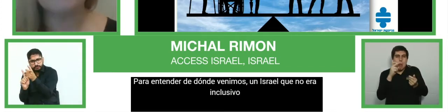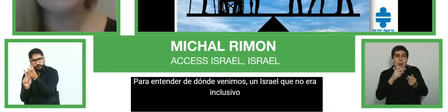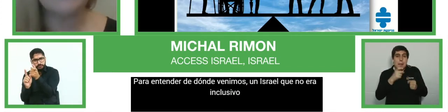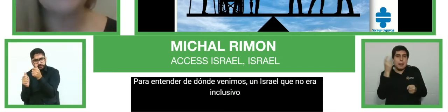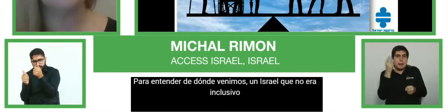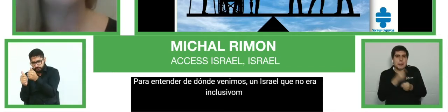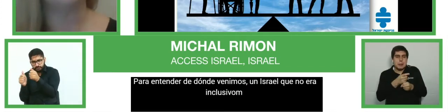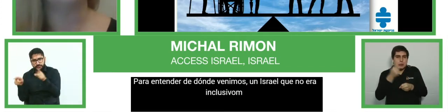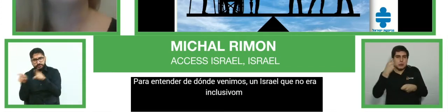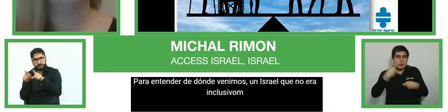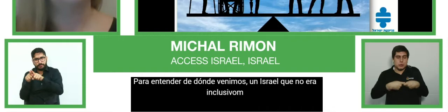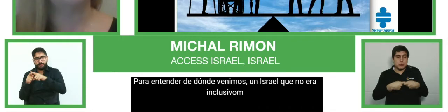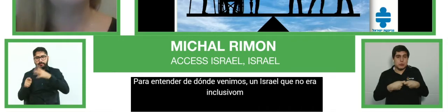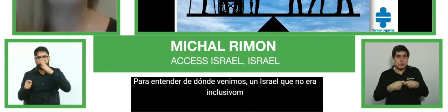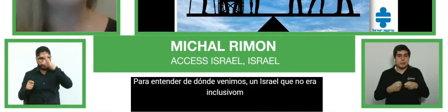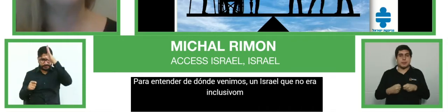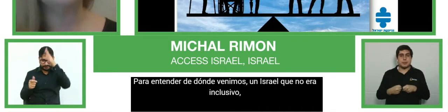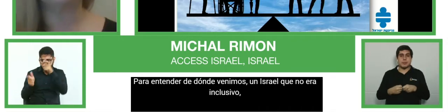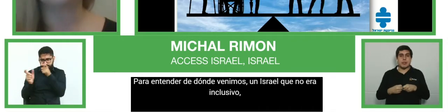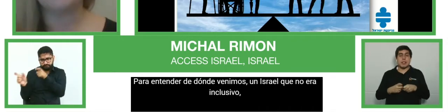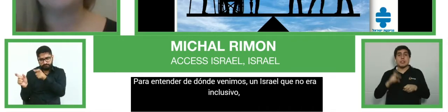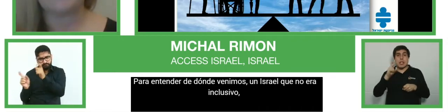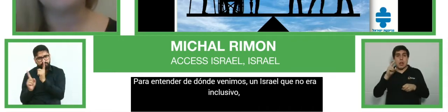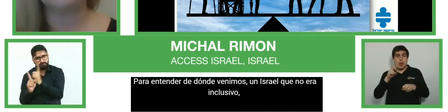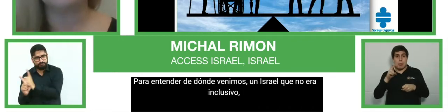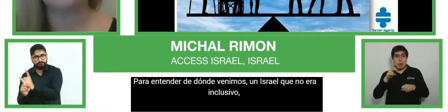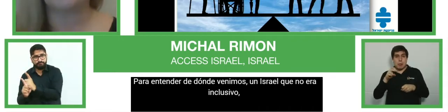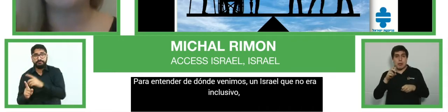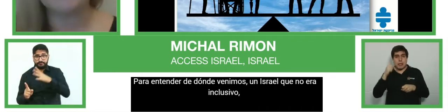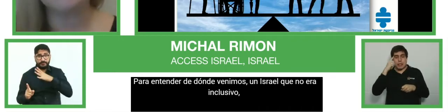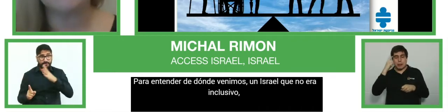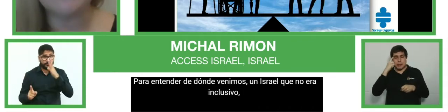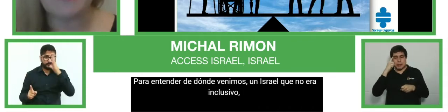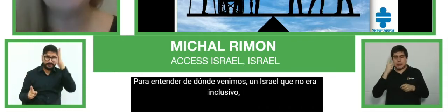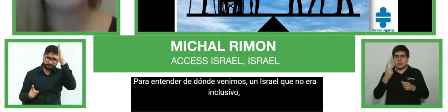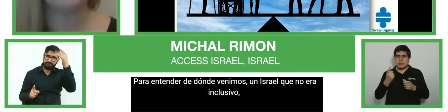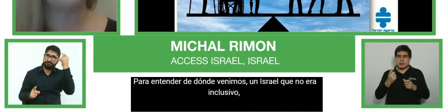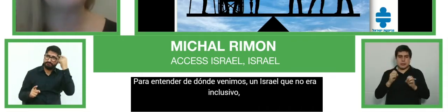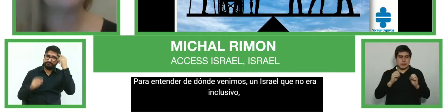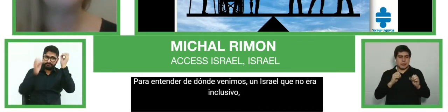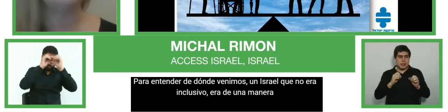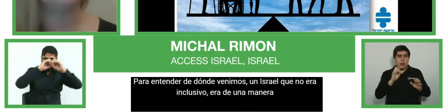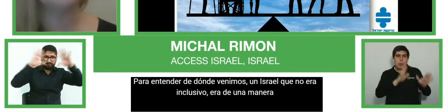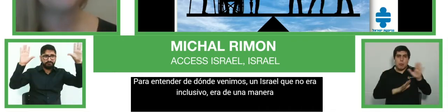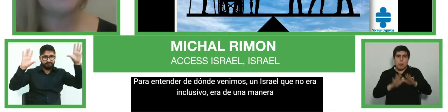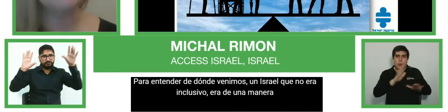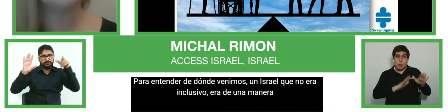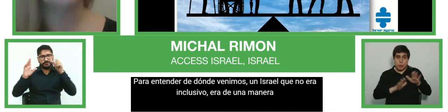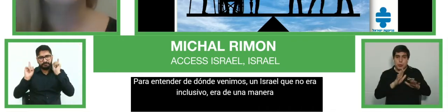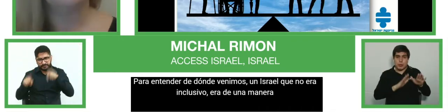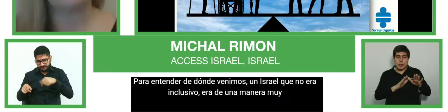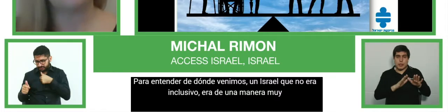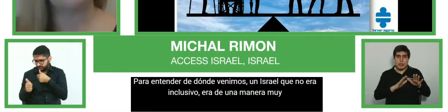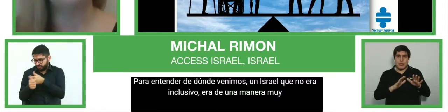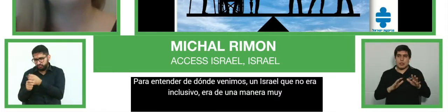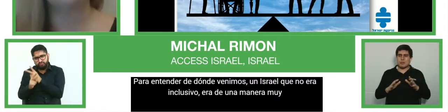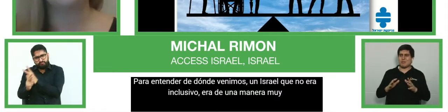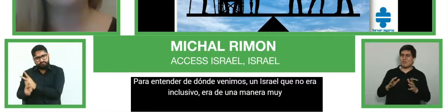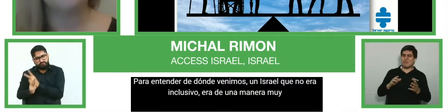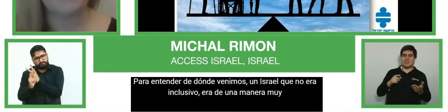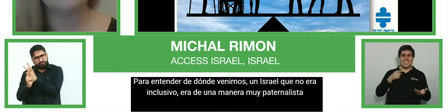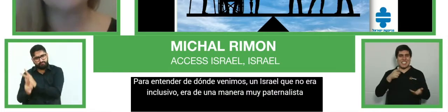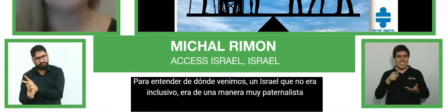los niños verían que los padres tenían que ver con todo lo que tenían que hacer. Y en este ambiente